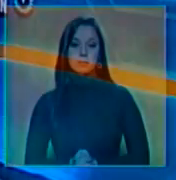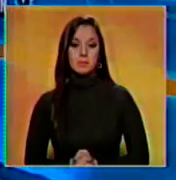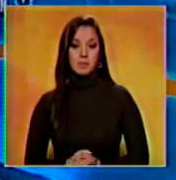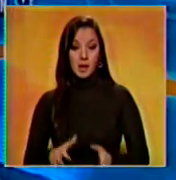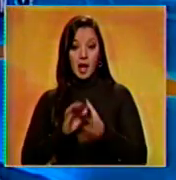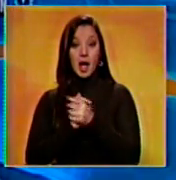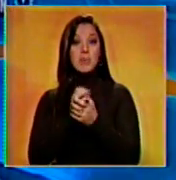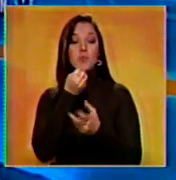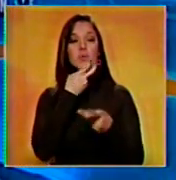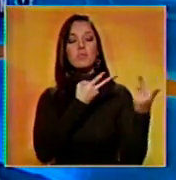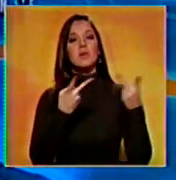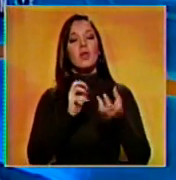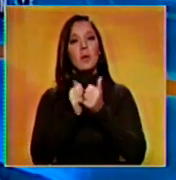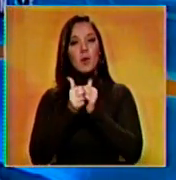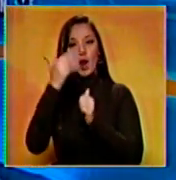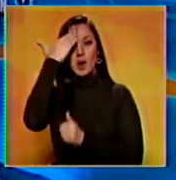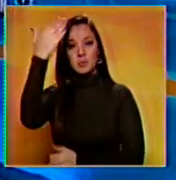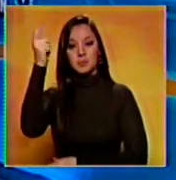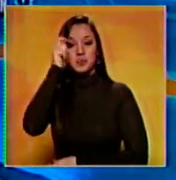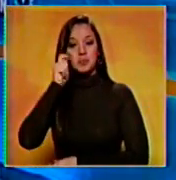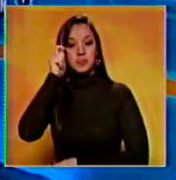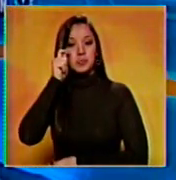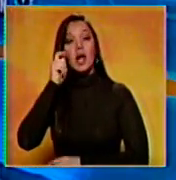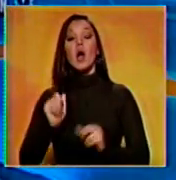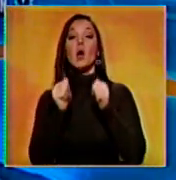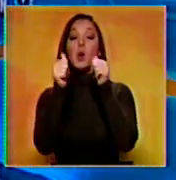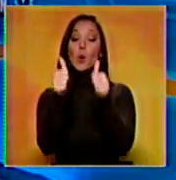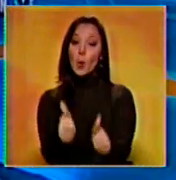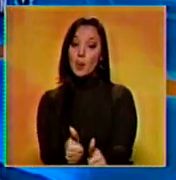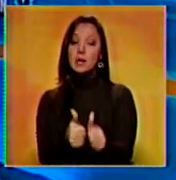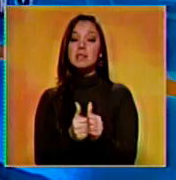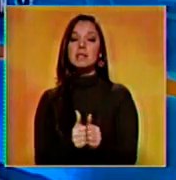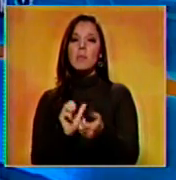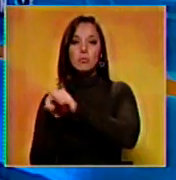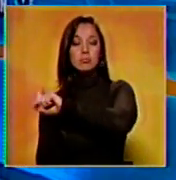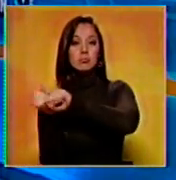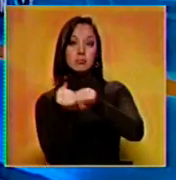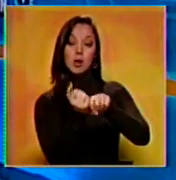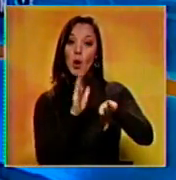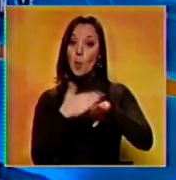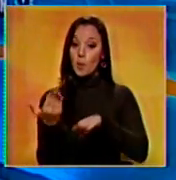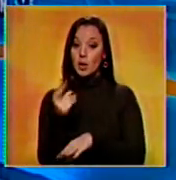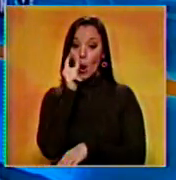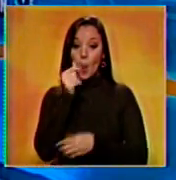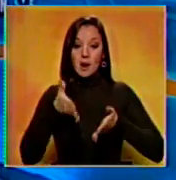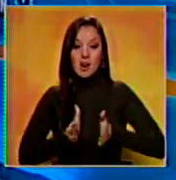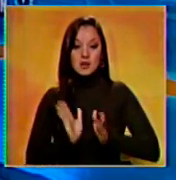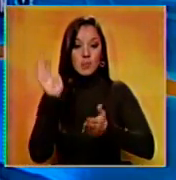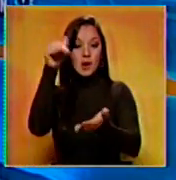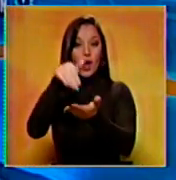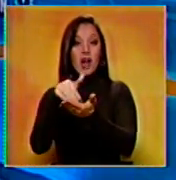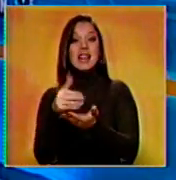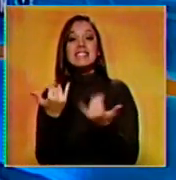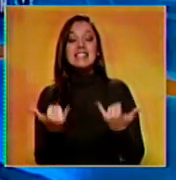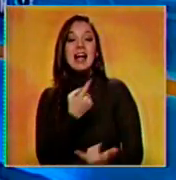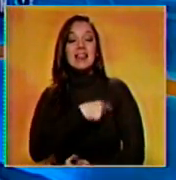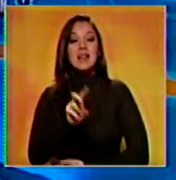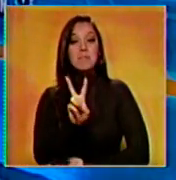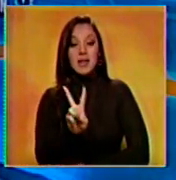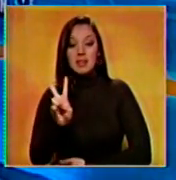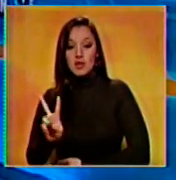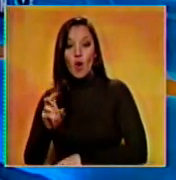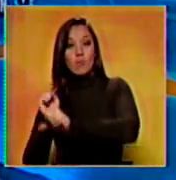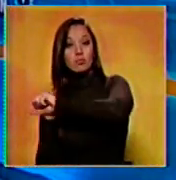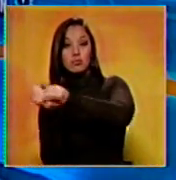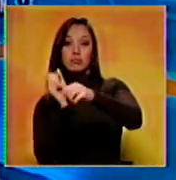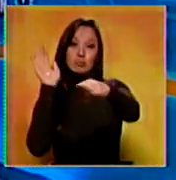Amigos, bienvenidos a Los Deportes. Les saluda Tony Citadino. Comenzamos con el béisbol de las Grandes Ligas, porque Miguel Cabrera conectó el jonrón 22 de la temporada y